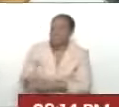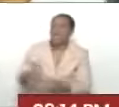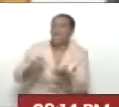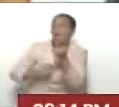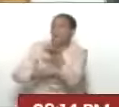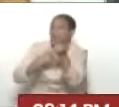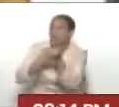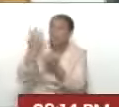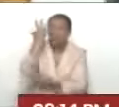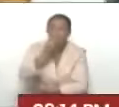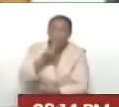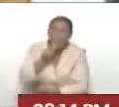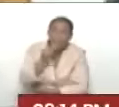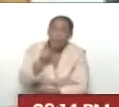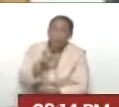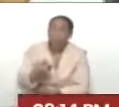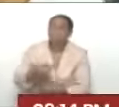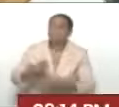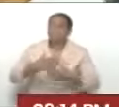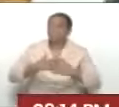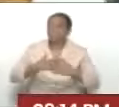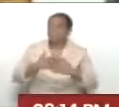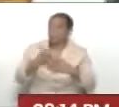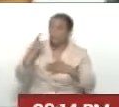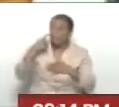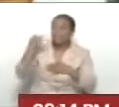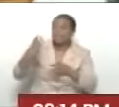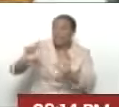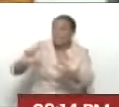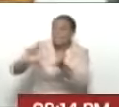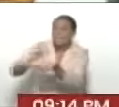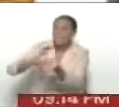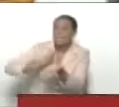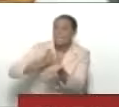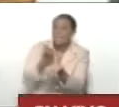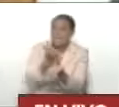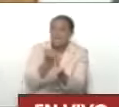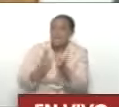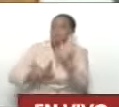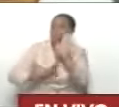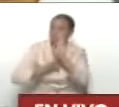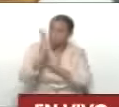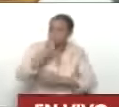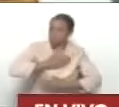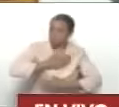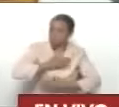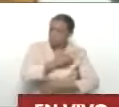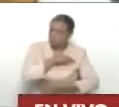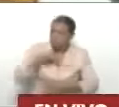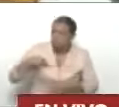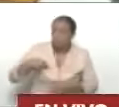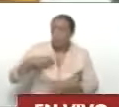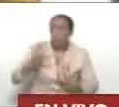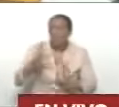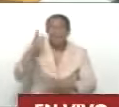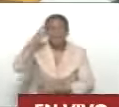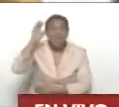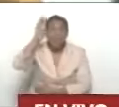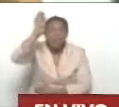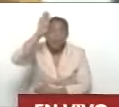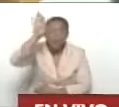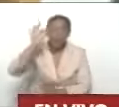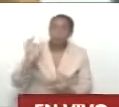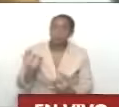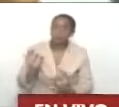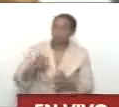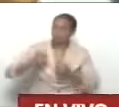apoyar a la juventud con ese crédito que nos está dando para nosotros avanzar. Y para que el día de mañana seamos